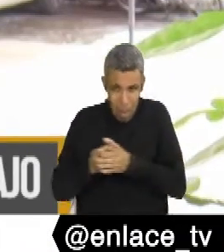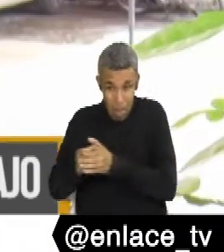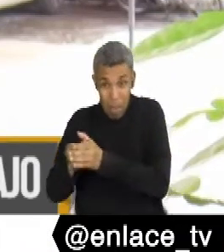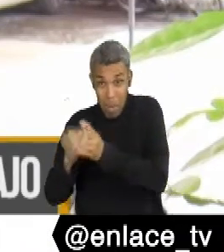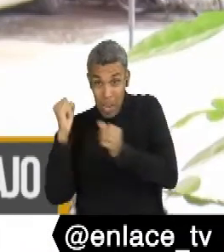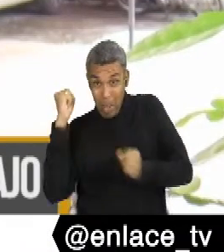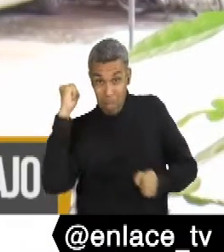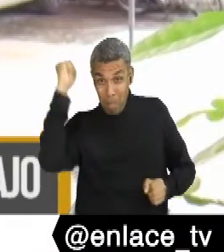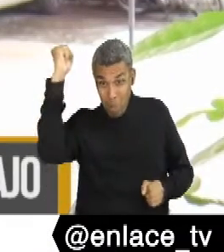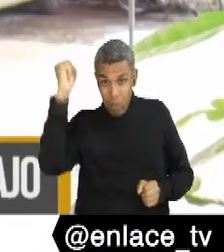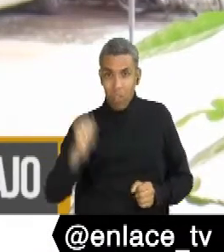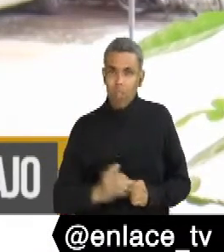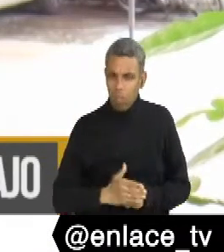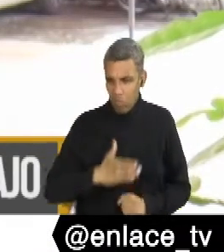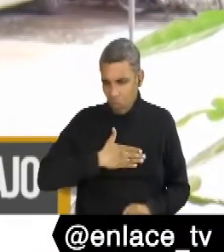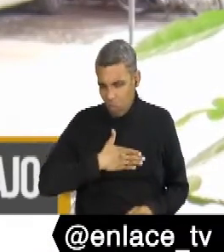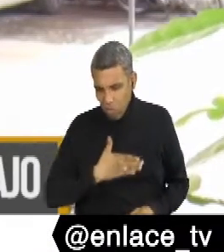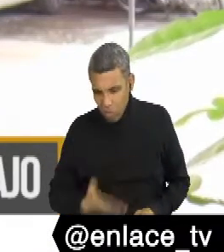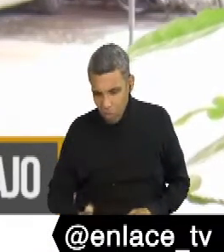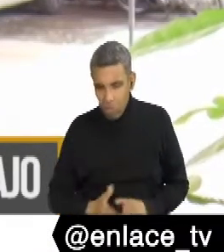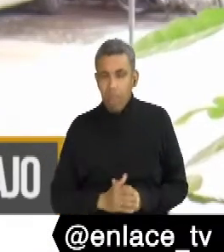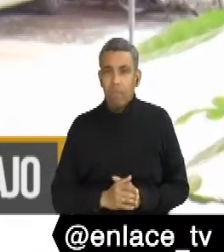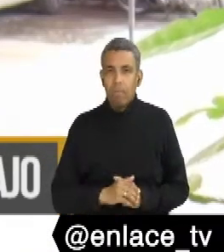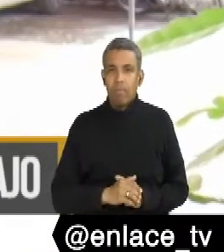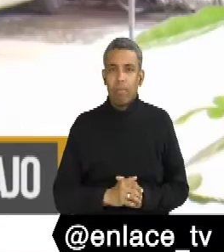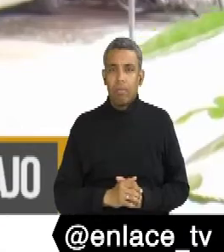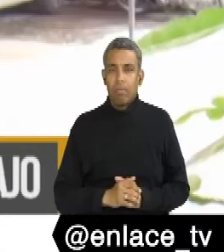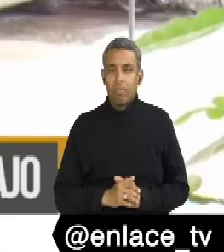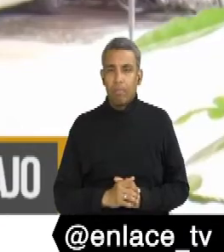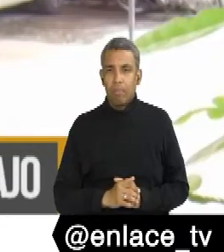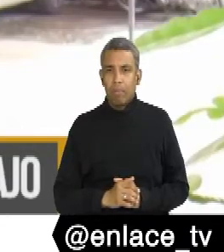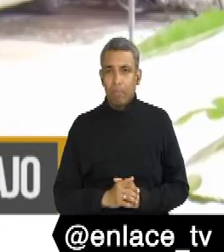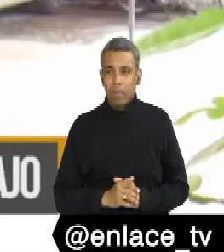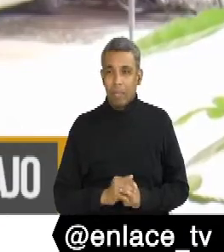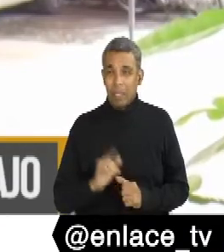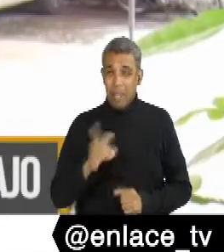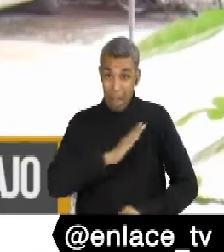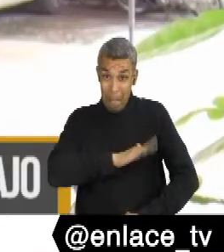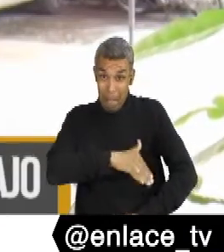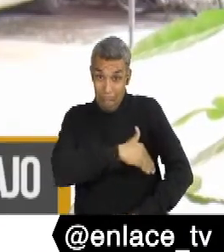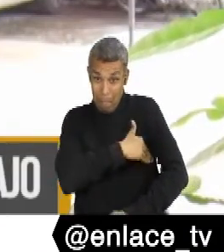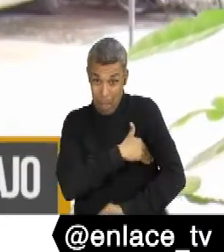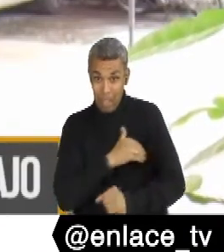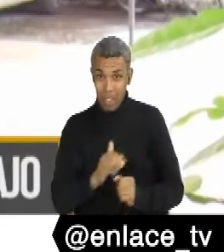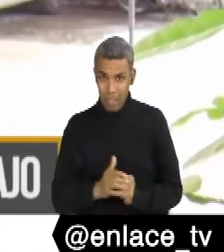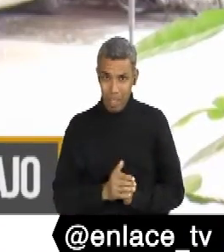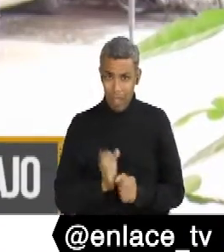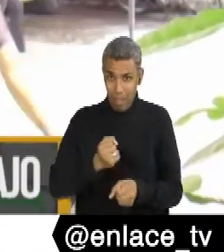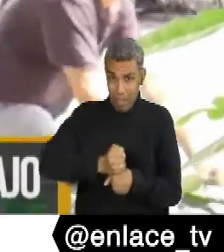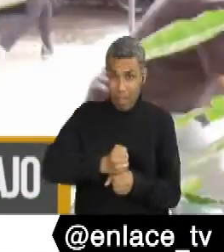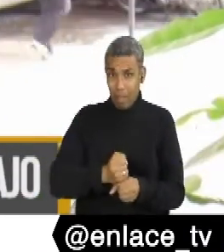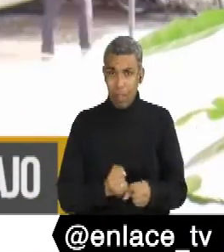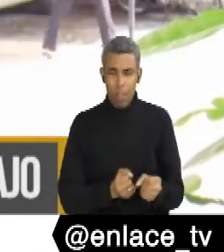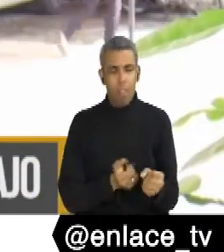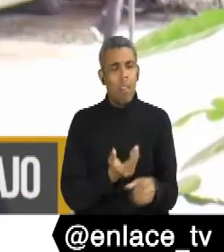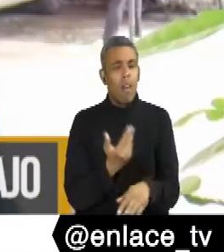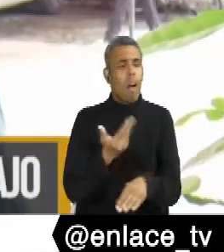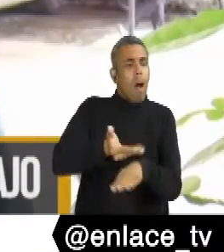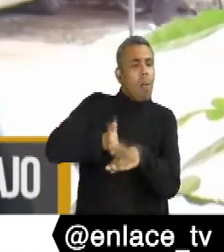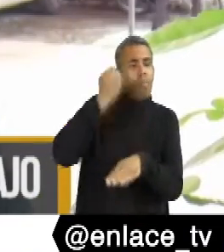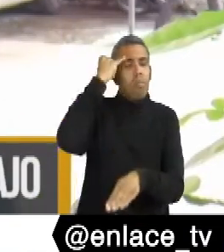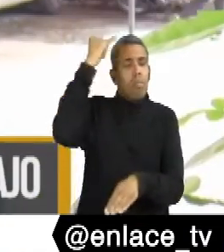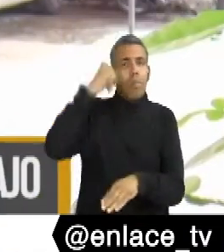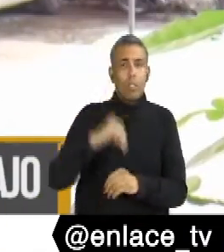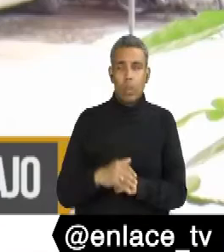nuestros afiliados, quienes rechazaron la propuesta de la ministra. Eso es un parte de tranquilidad para nuestros dirigentes sindicales del